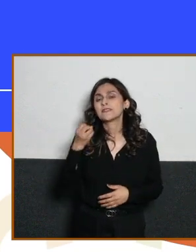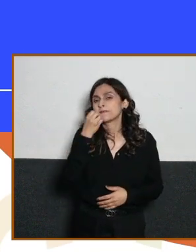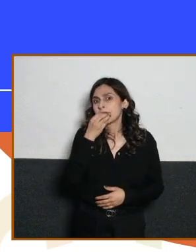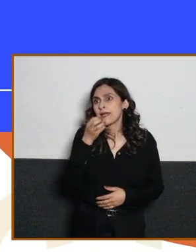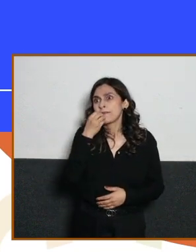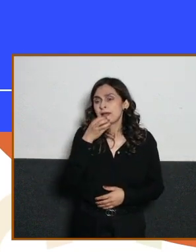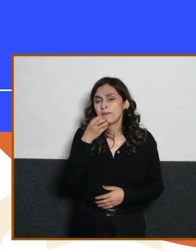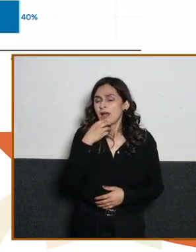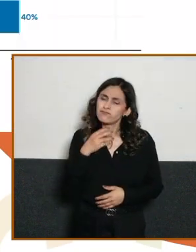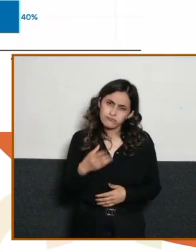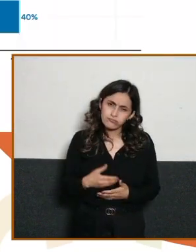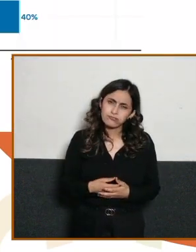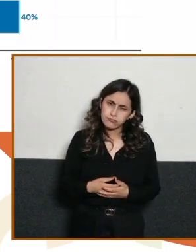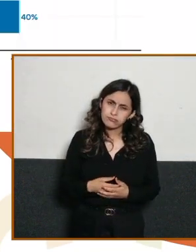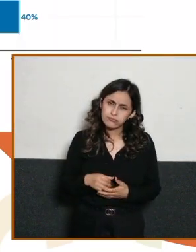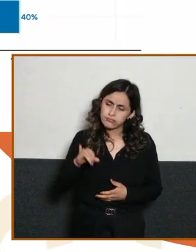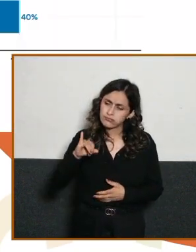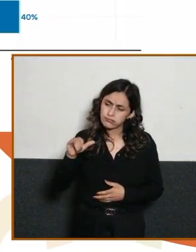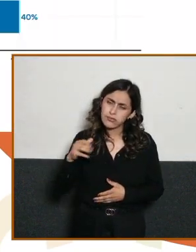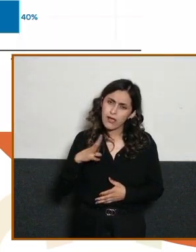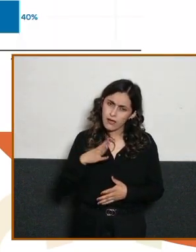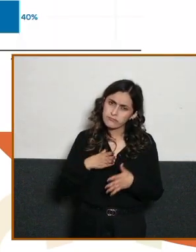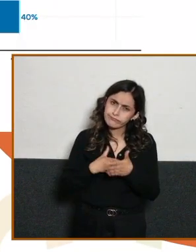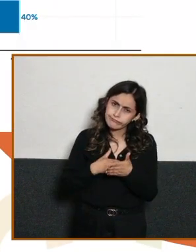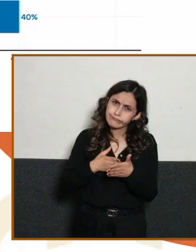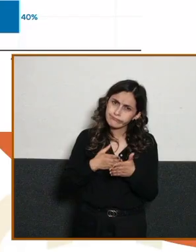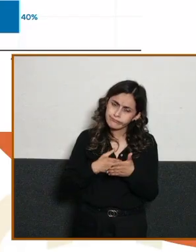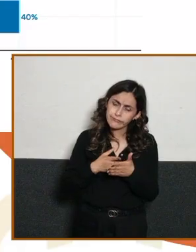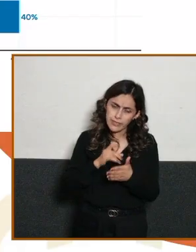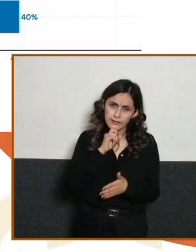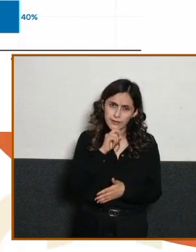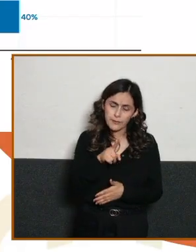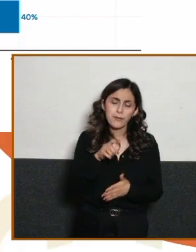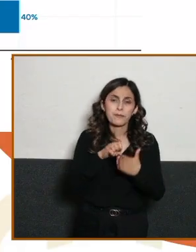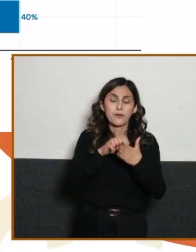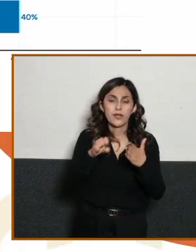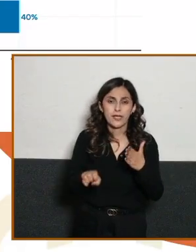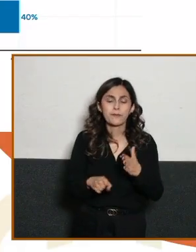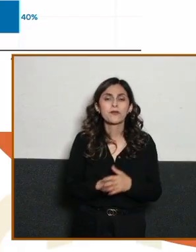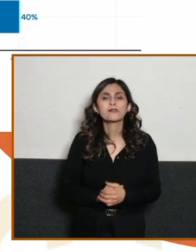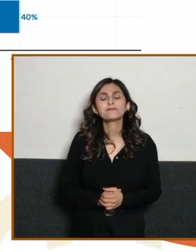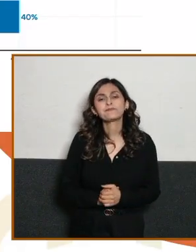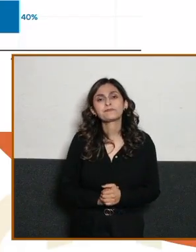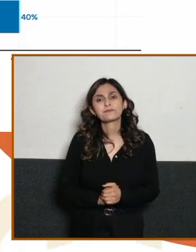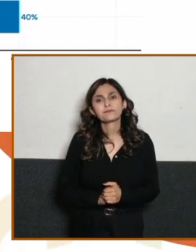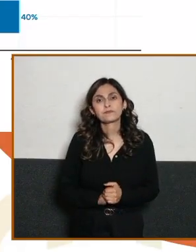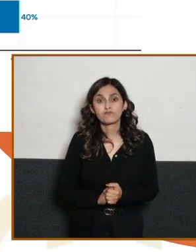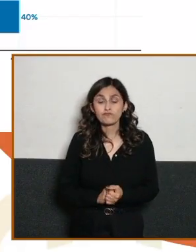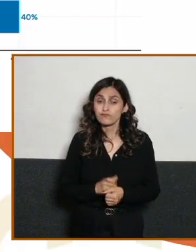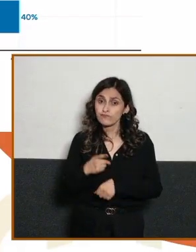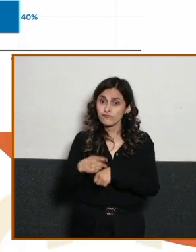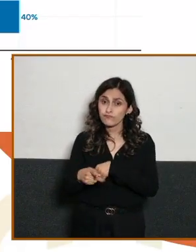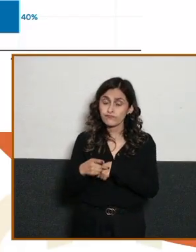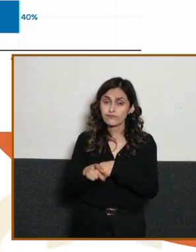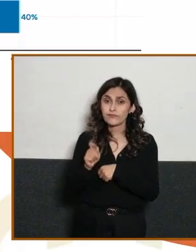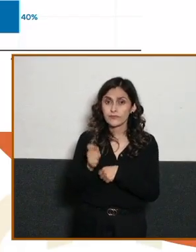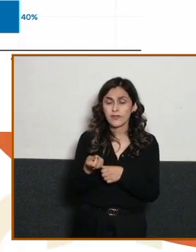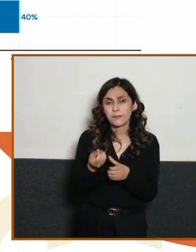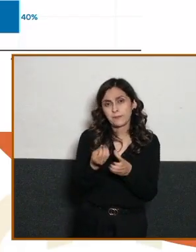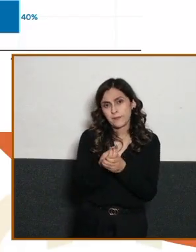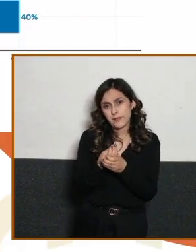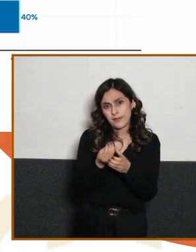Hay muchos retos de la inteligencia artificial. Por ejemplo, hay riesgos en el sentido de